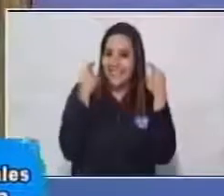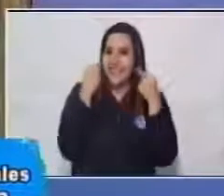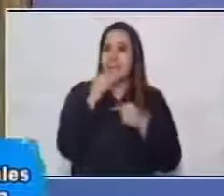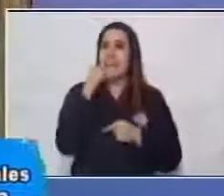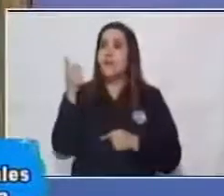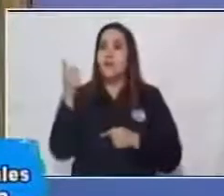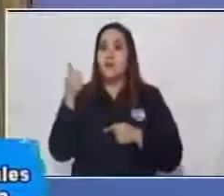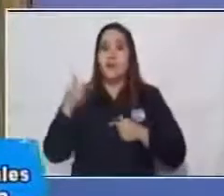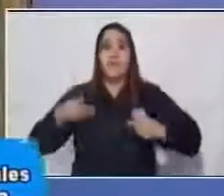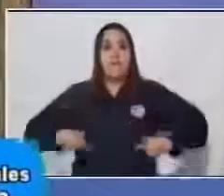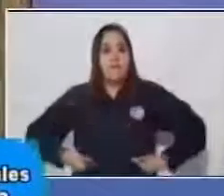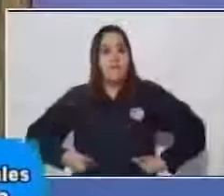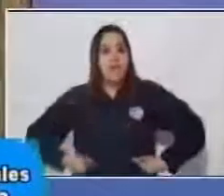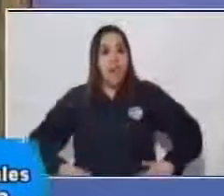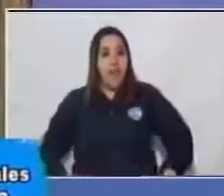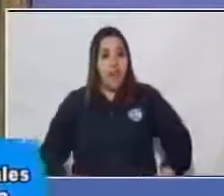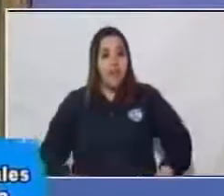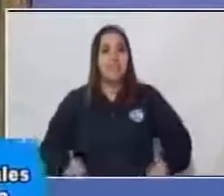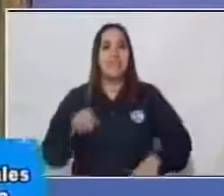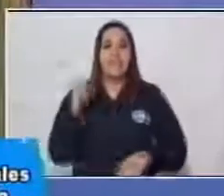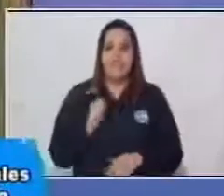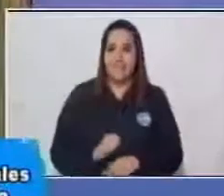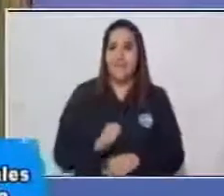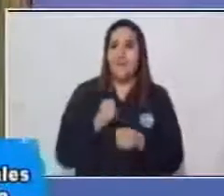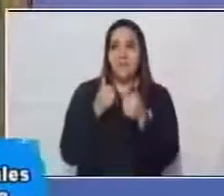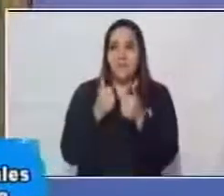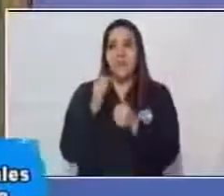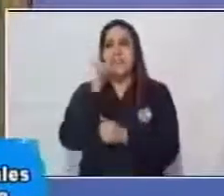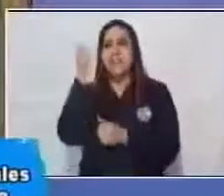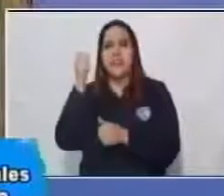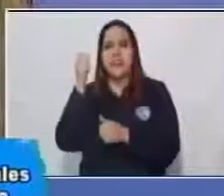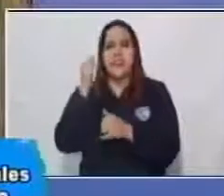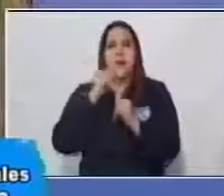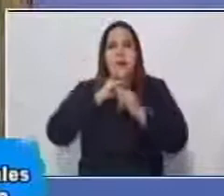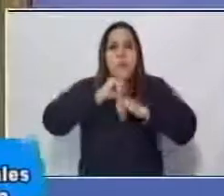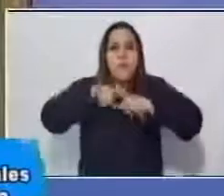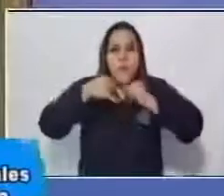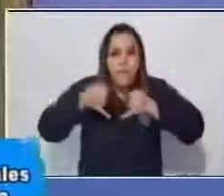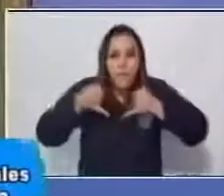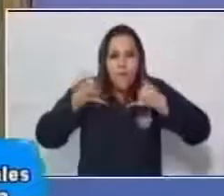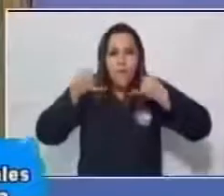Una falda. Muy bien. ¿Y qué tenemos acá?